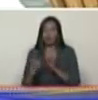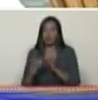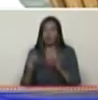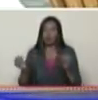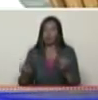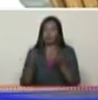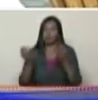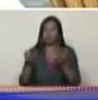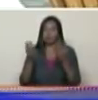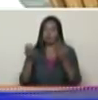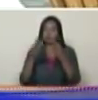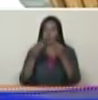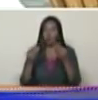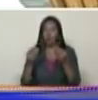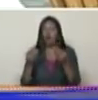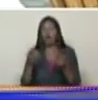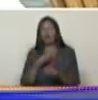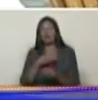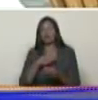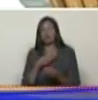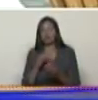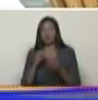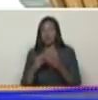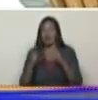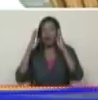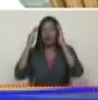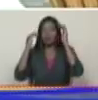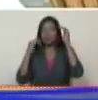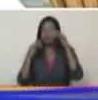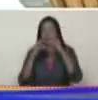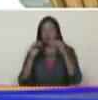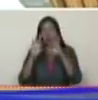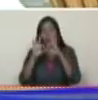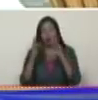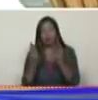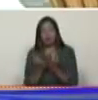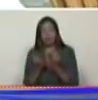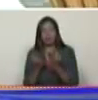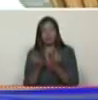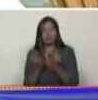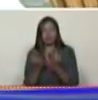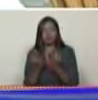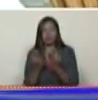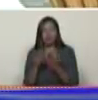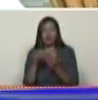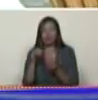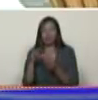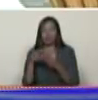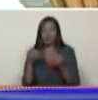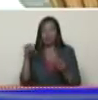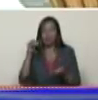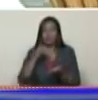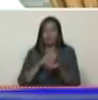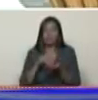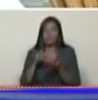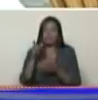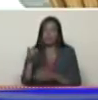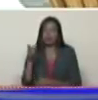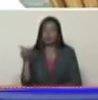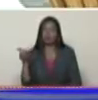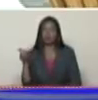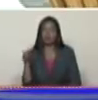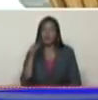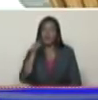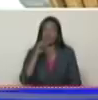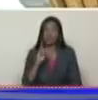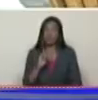confluyen todas las misiones y grandes misiones para atender a la familia, al ser humano. Y allí